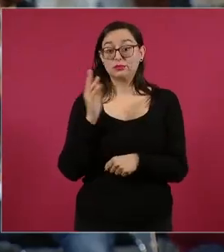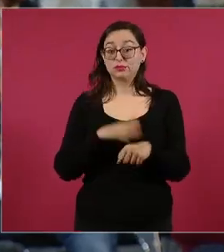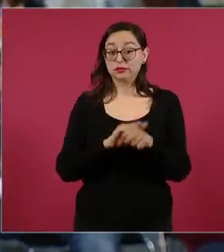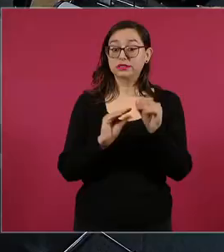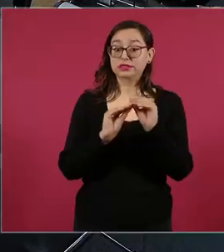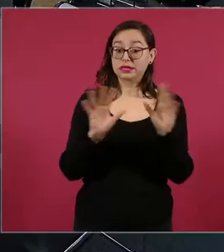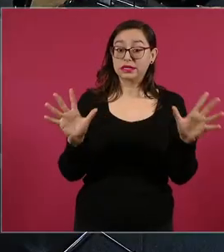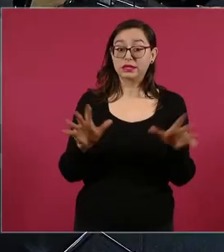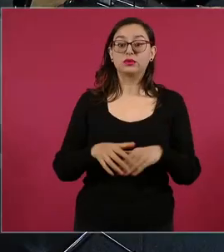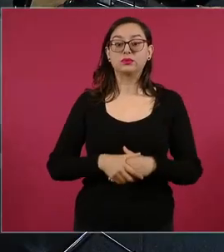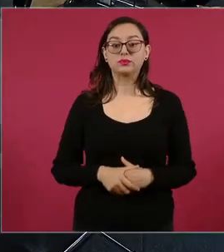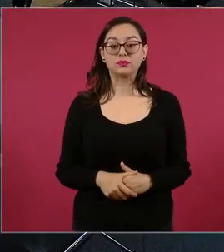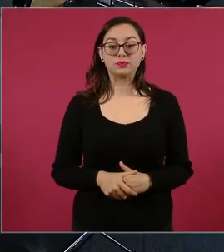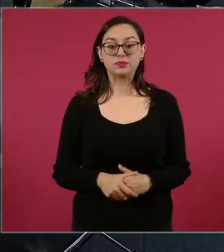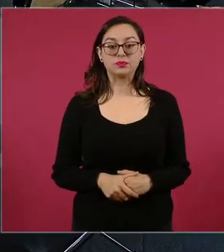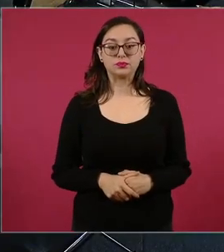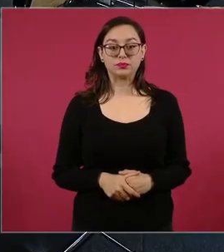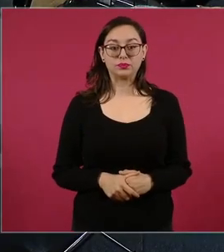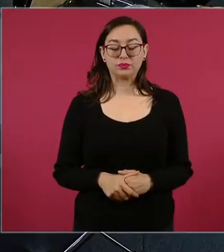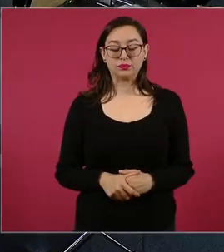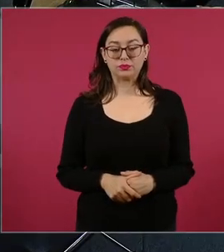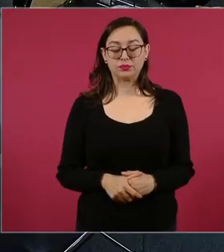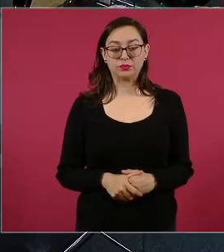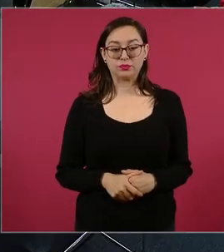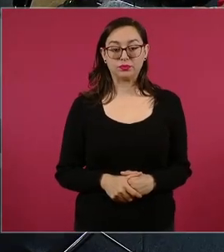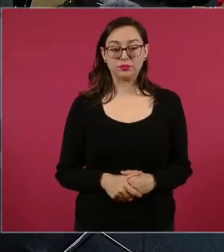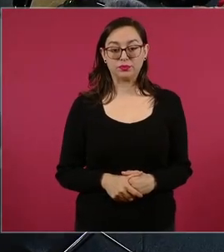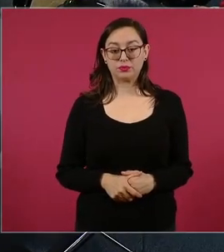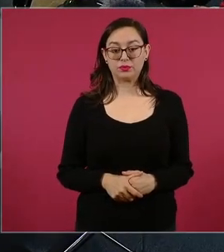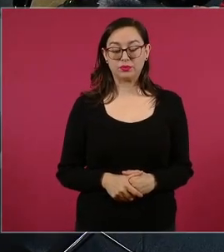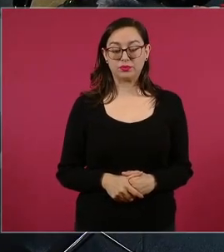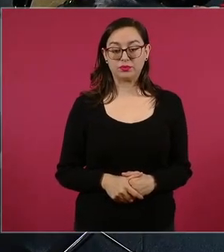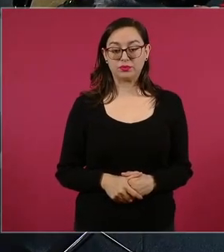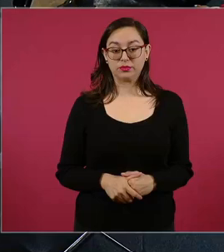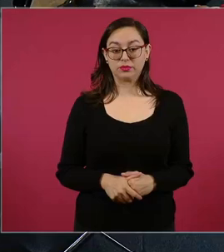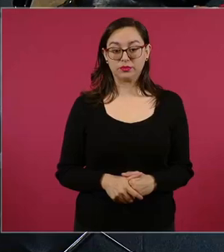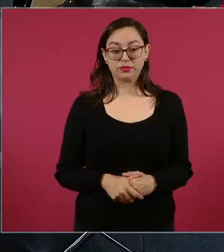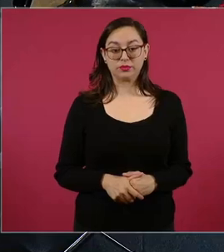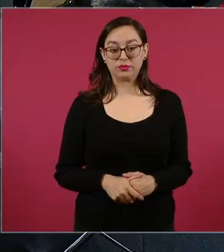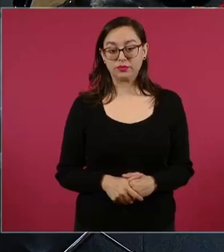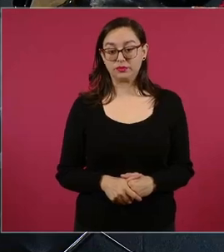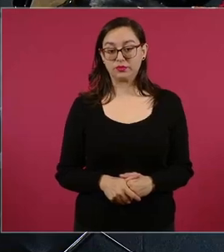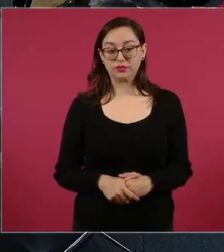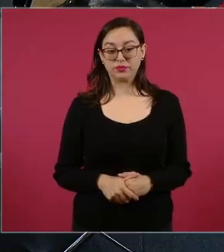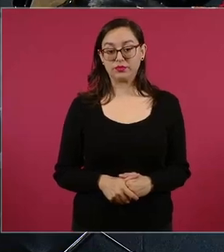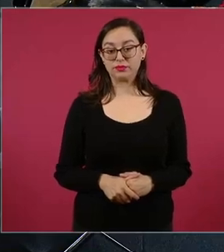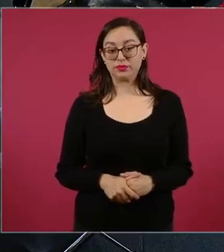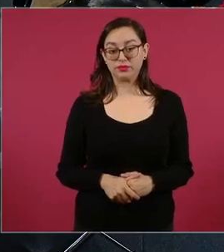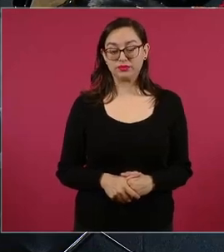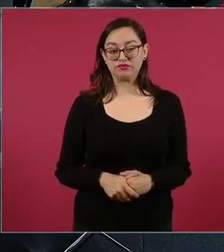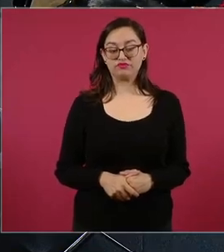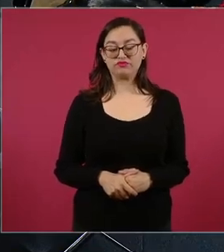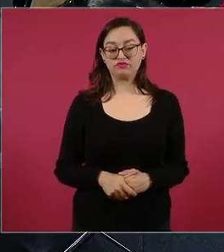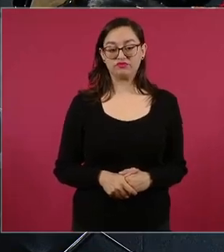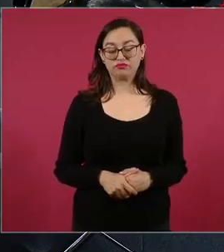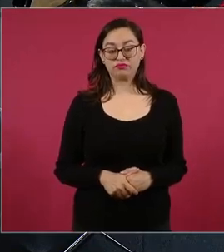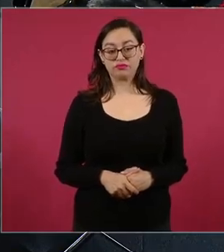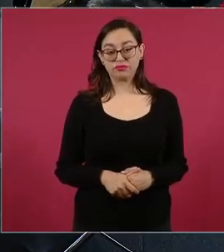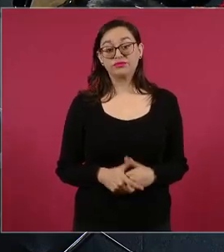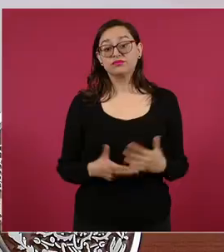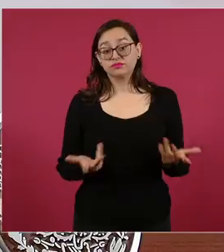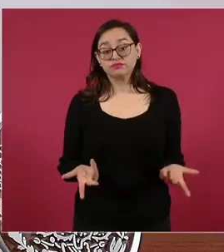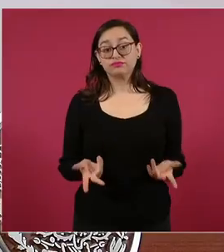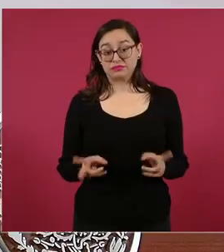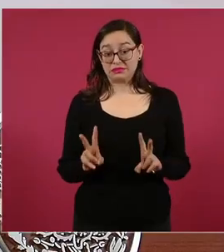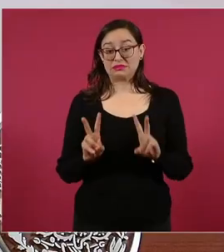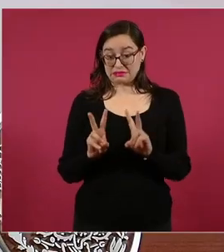Muchísimas gracias. Sí, pues es un asunto que debe de